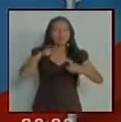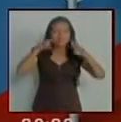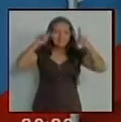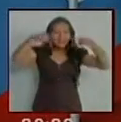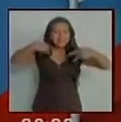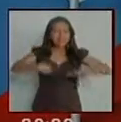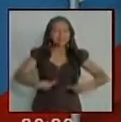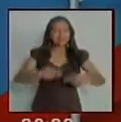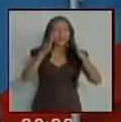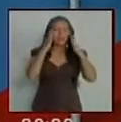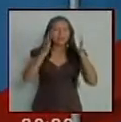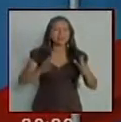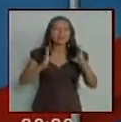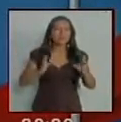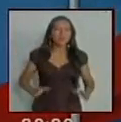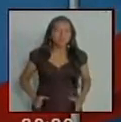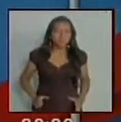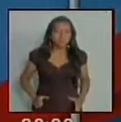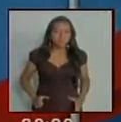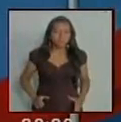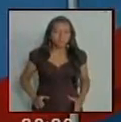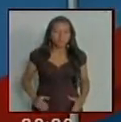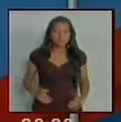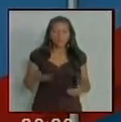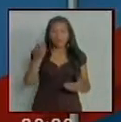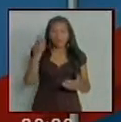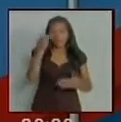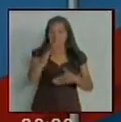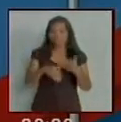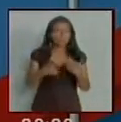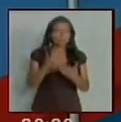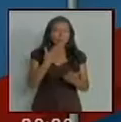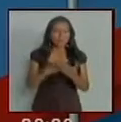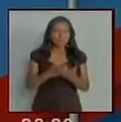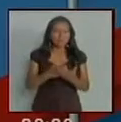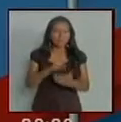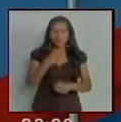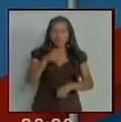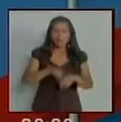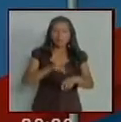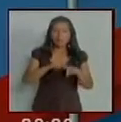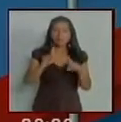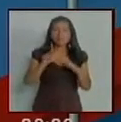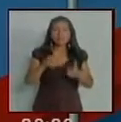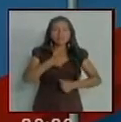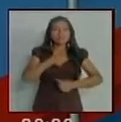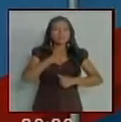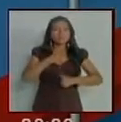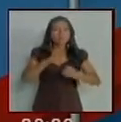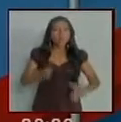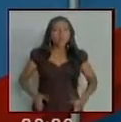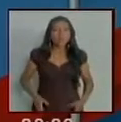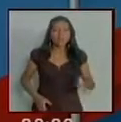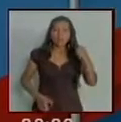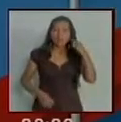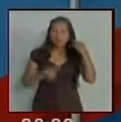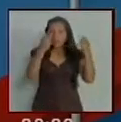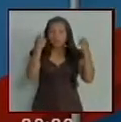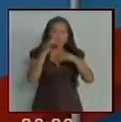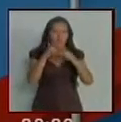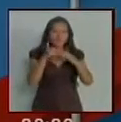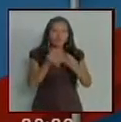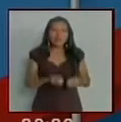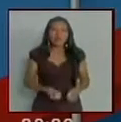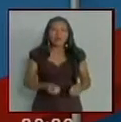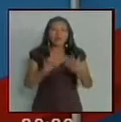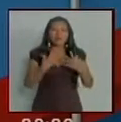cuerpo. Cuando algo de un equilibrio que estamos, el cuerpo nos avisa de alguna manera, algún ruido, algún pitido, de por sí tenemos